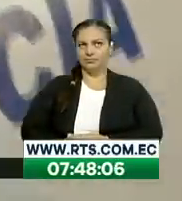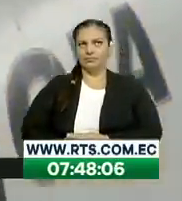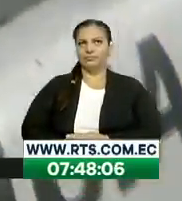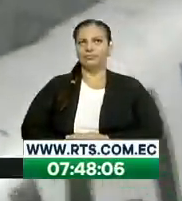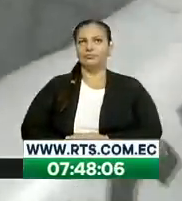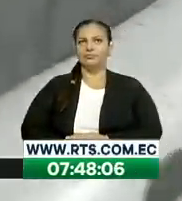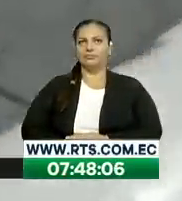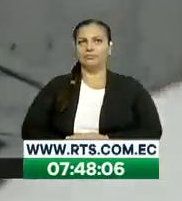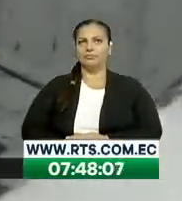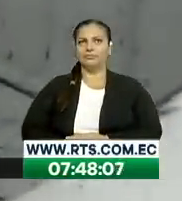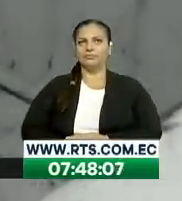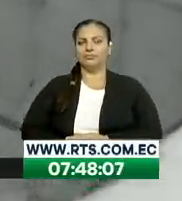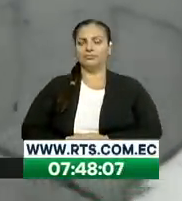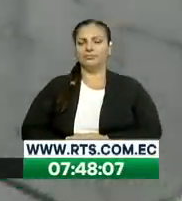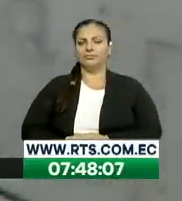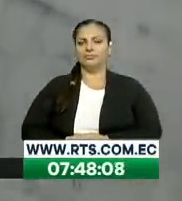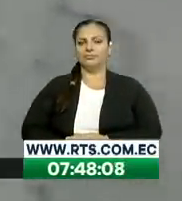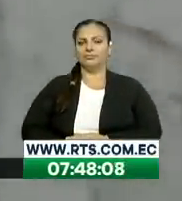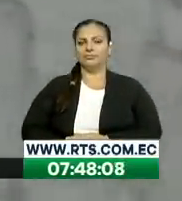caso?